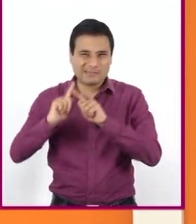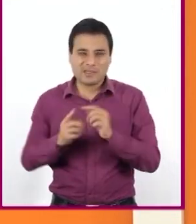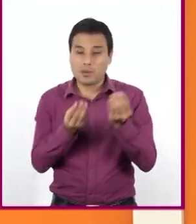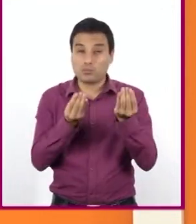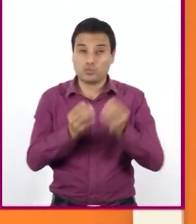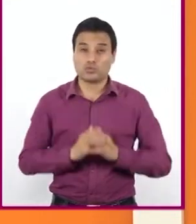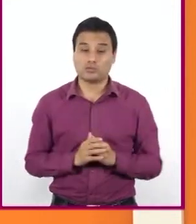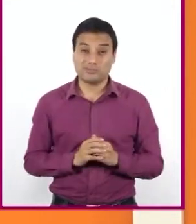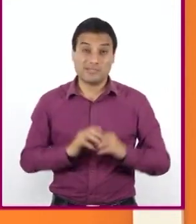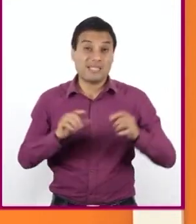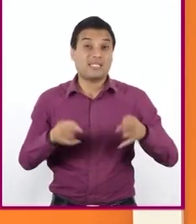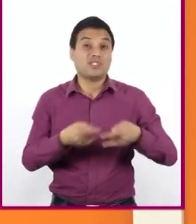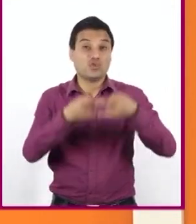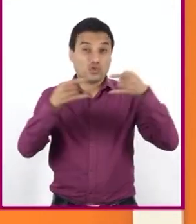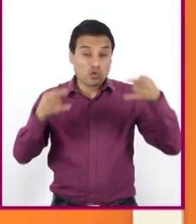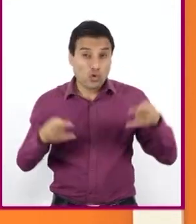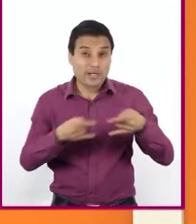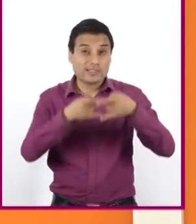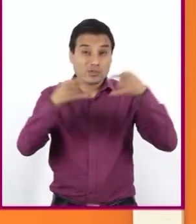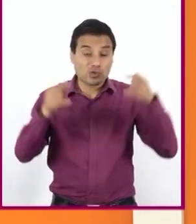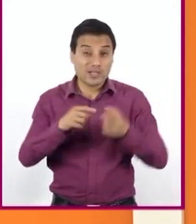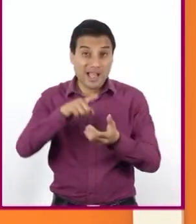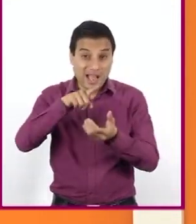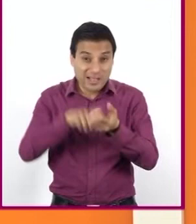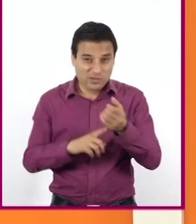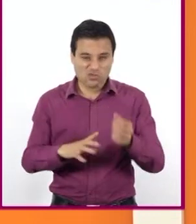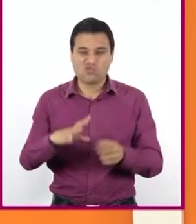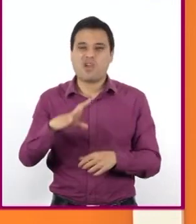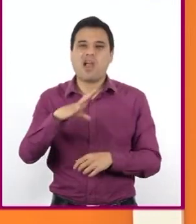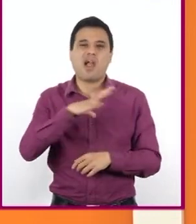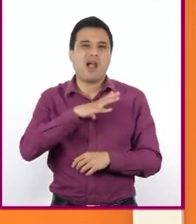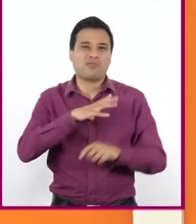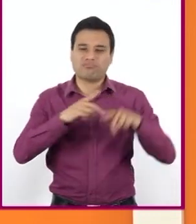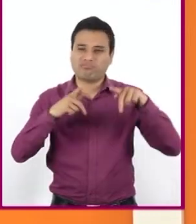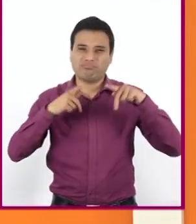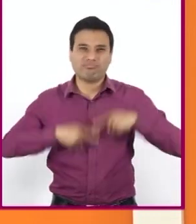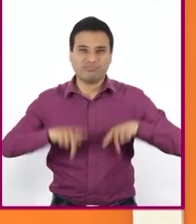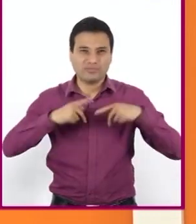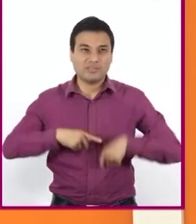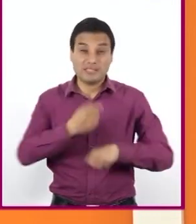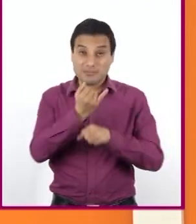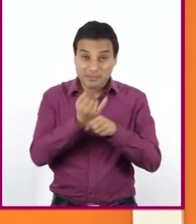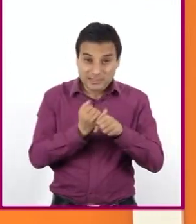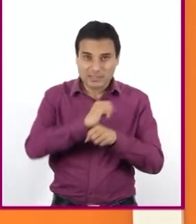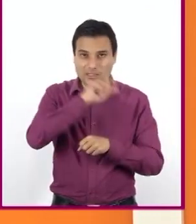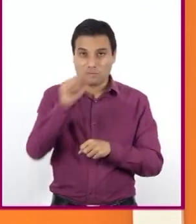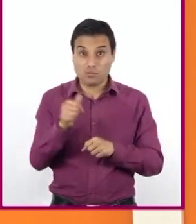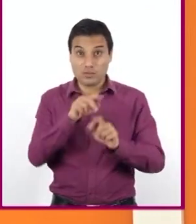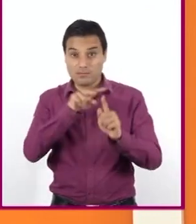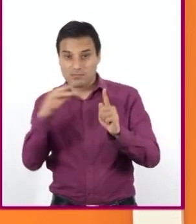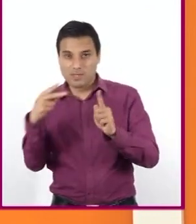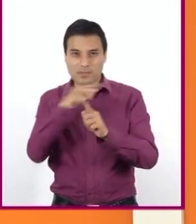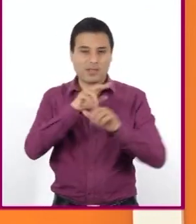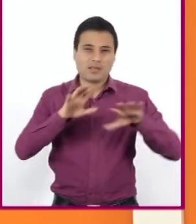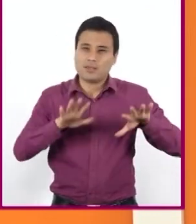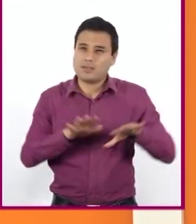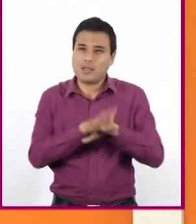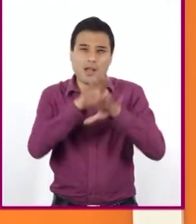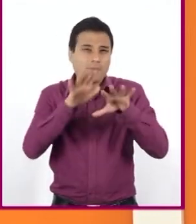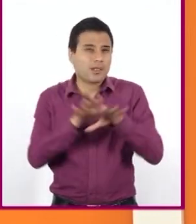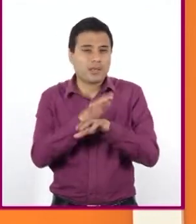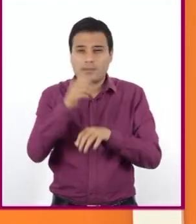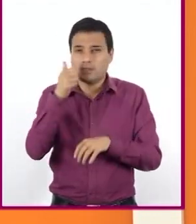la historia está formada por un conocimiento que cambia de manera constante, debido a que siempre hay